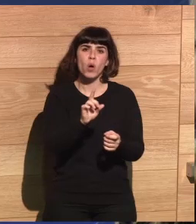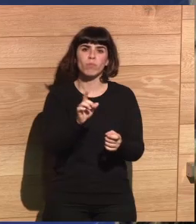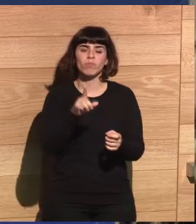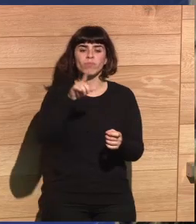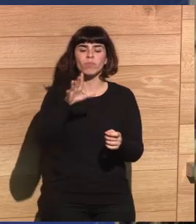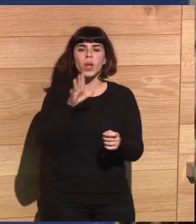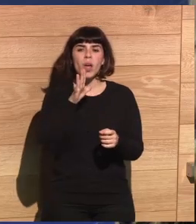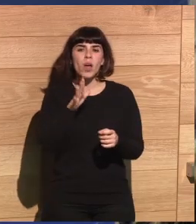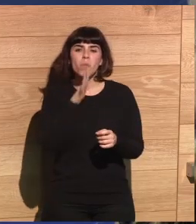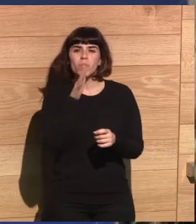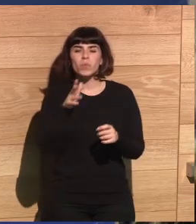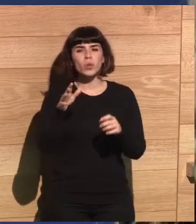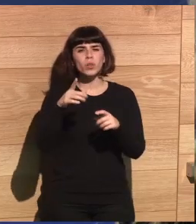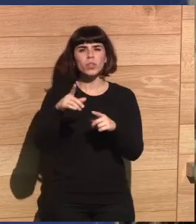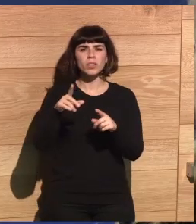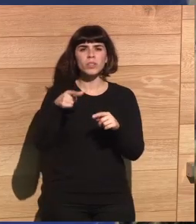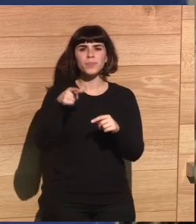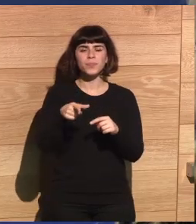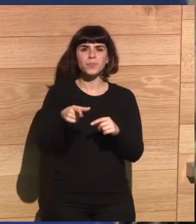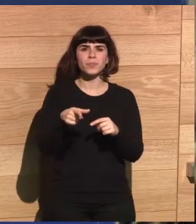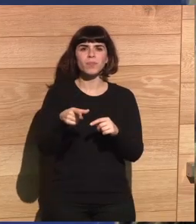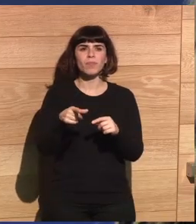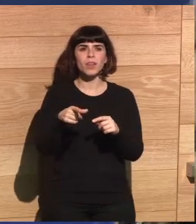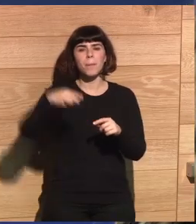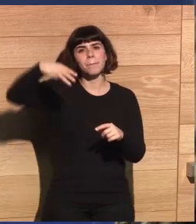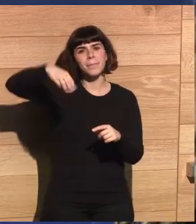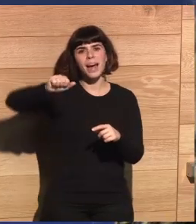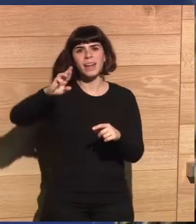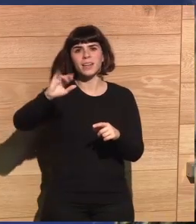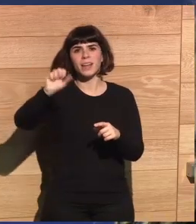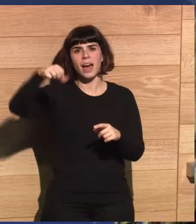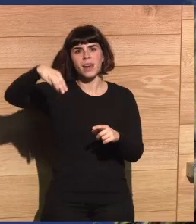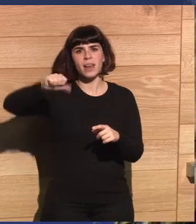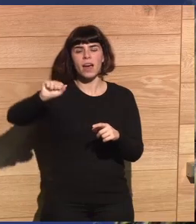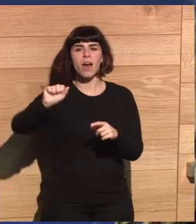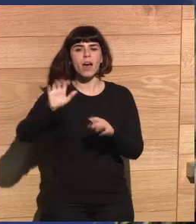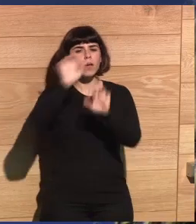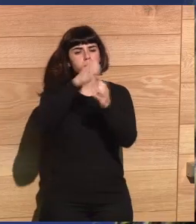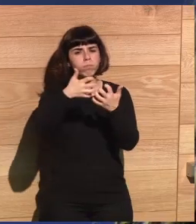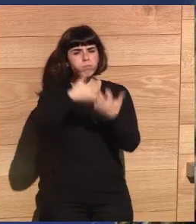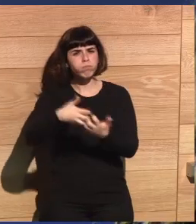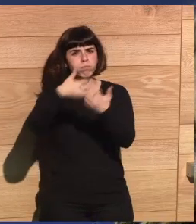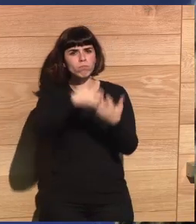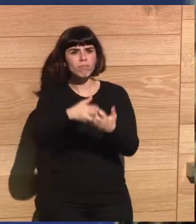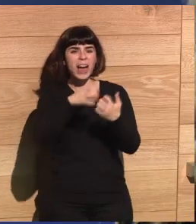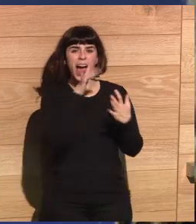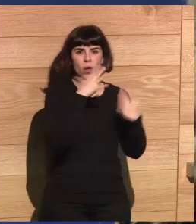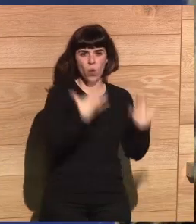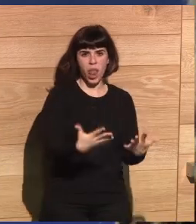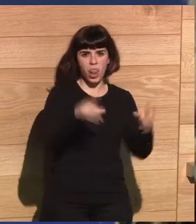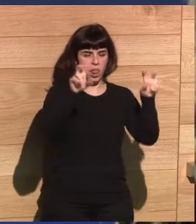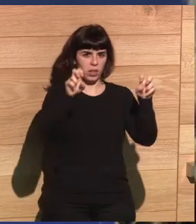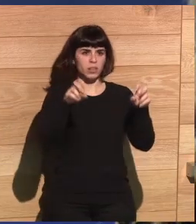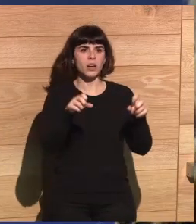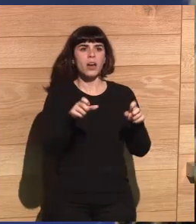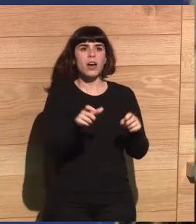por recordar que lo que en este caso Mariana Pineda defendía está más vigente que nunca. Y que